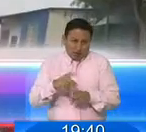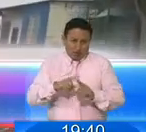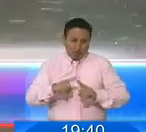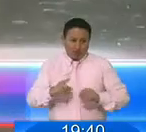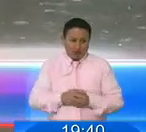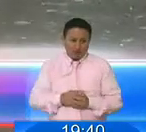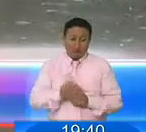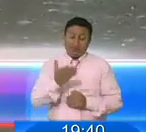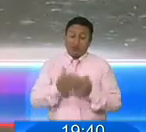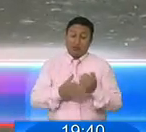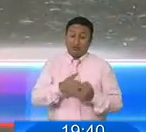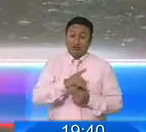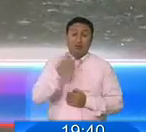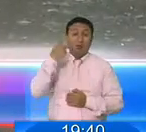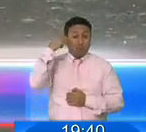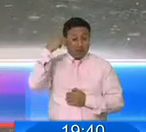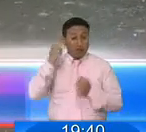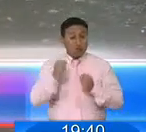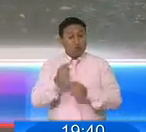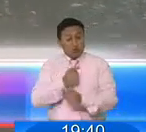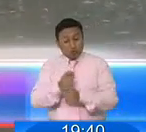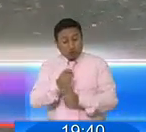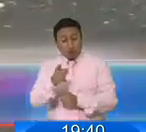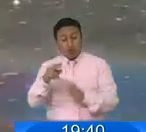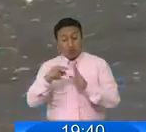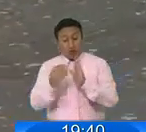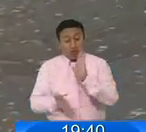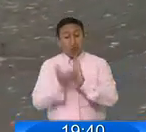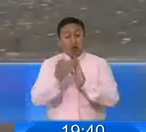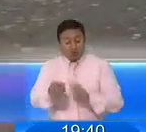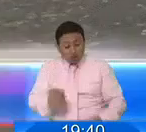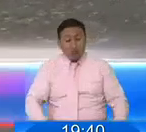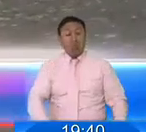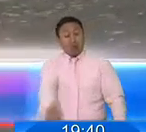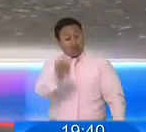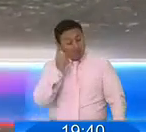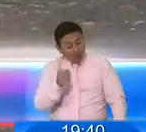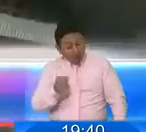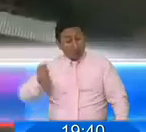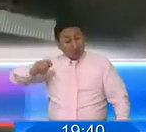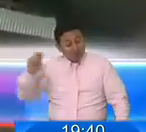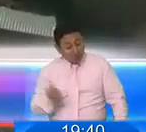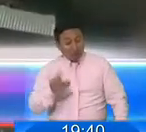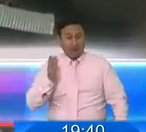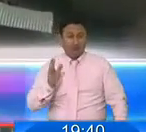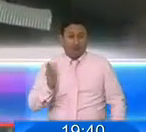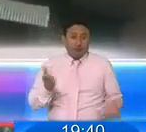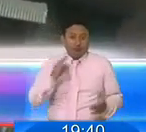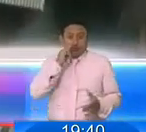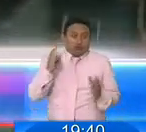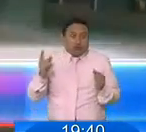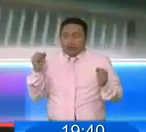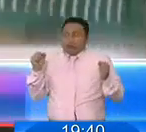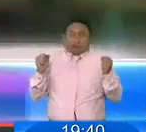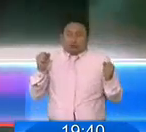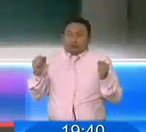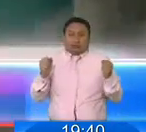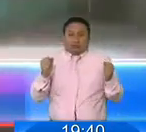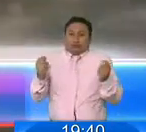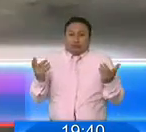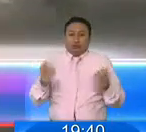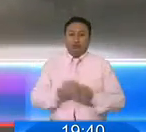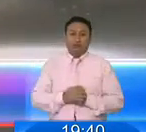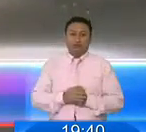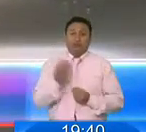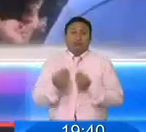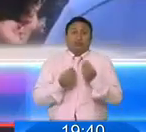poquito de presión de parte de los padres que si nos acaso en la nota pero le pueden pegar algunas cosas cientos el niño está como traumado y